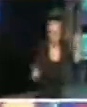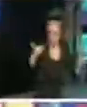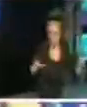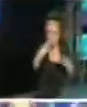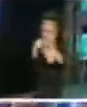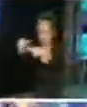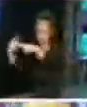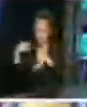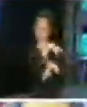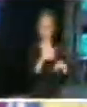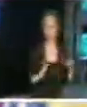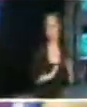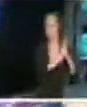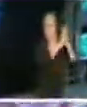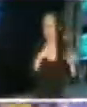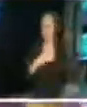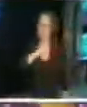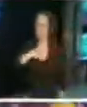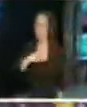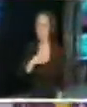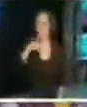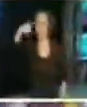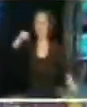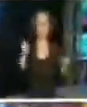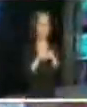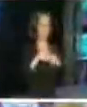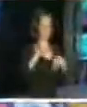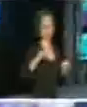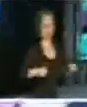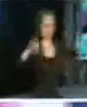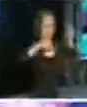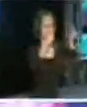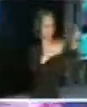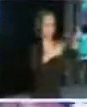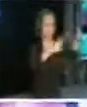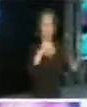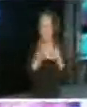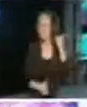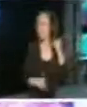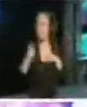aguanto más, fuera se disfrazan de superhéroes como Superman y utilizan su poder para